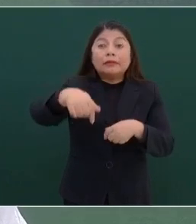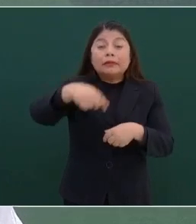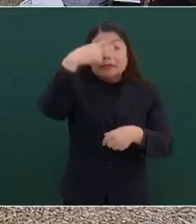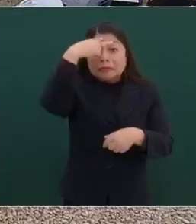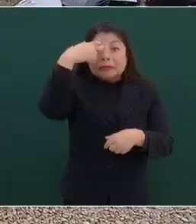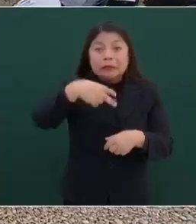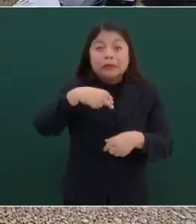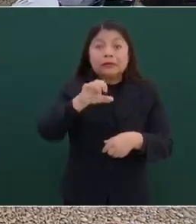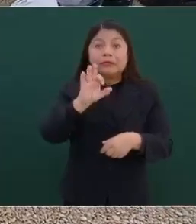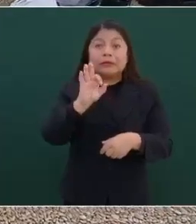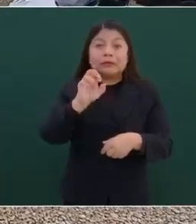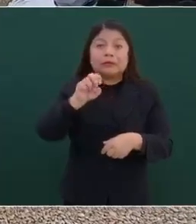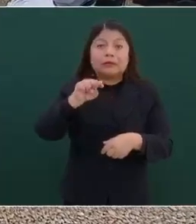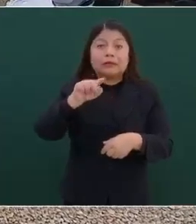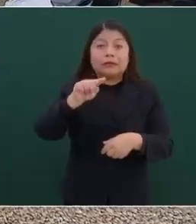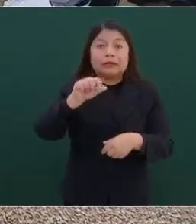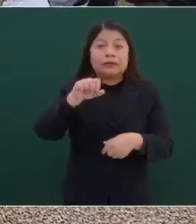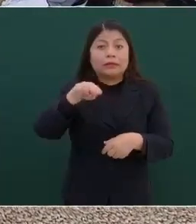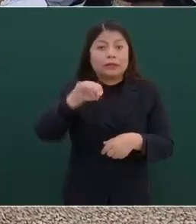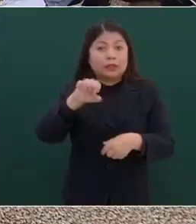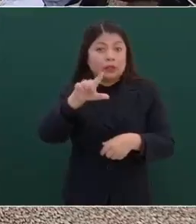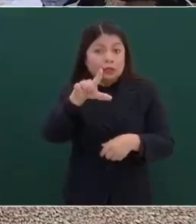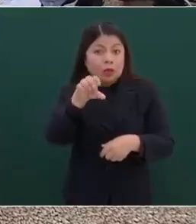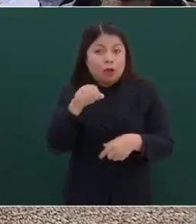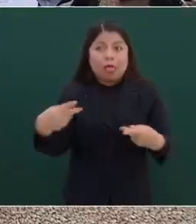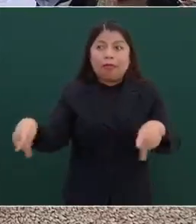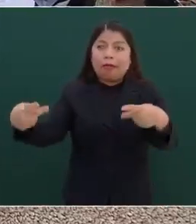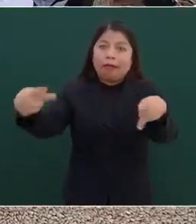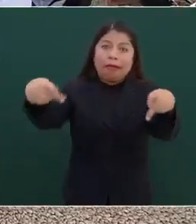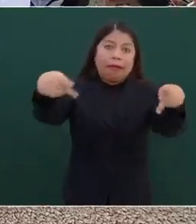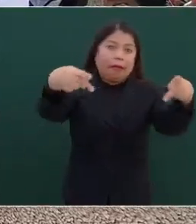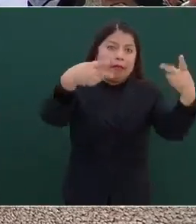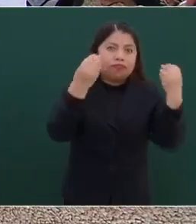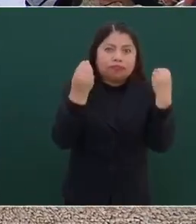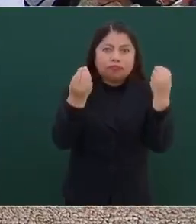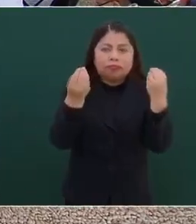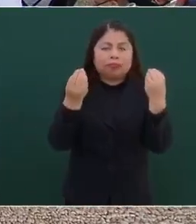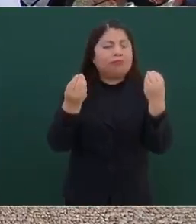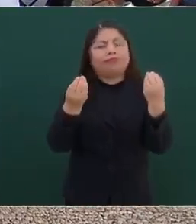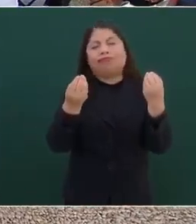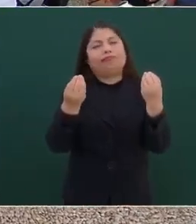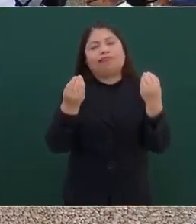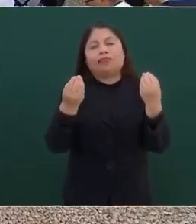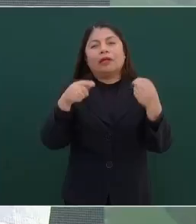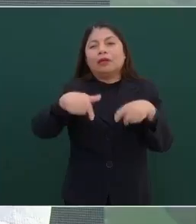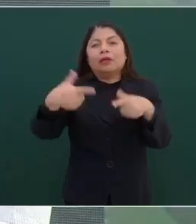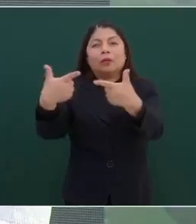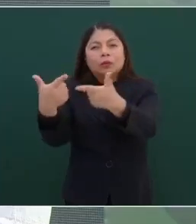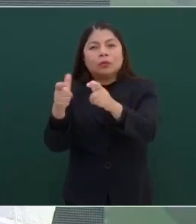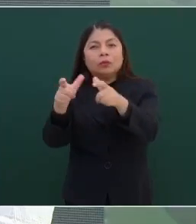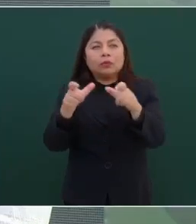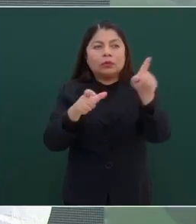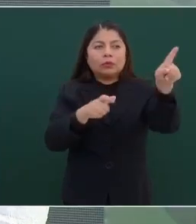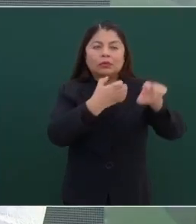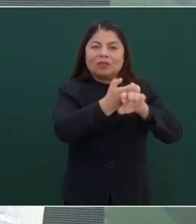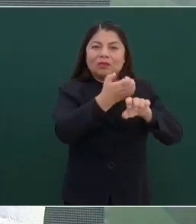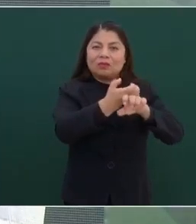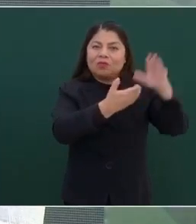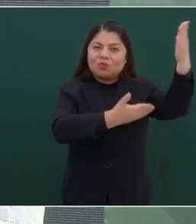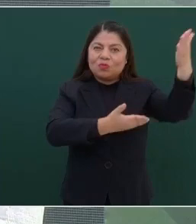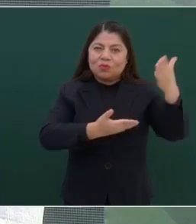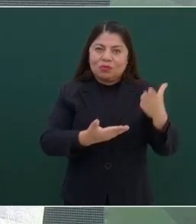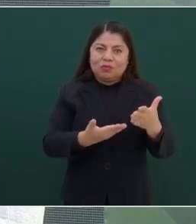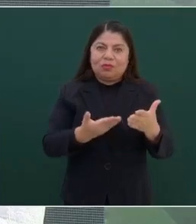o que van a intervenir para detener bandas en México desde Estados